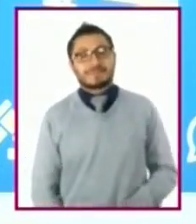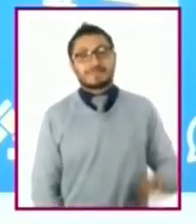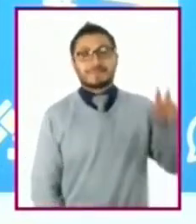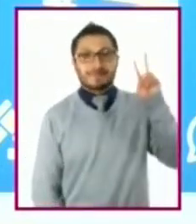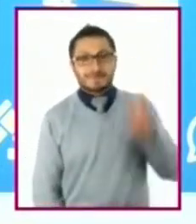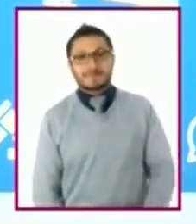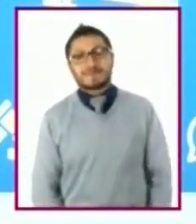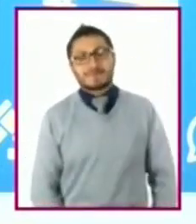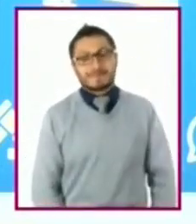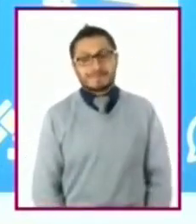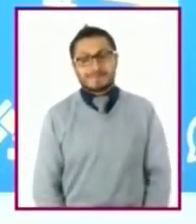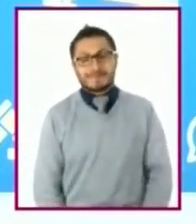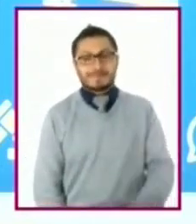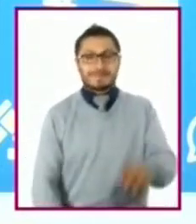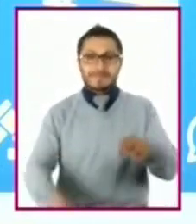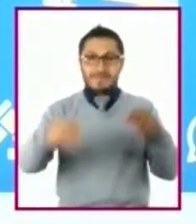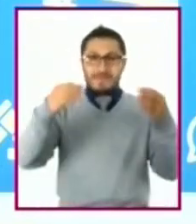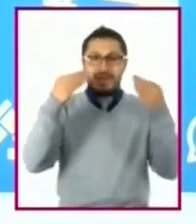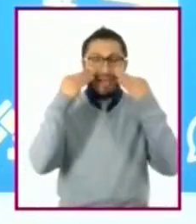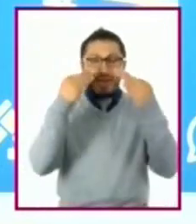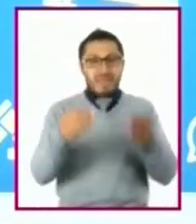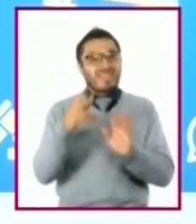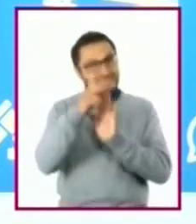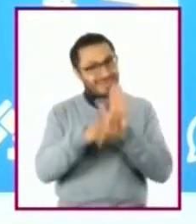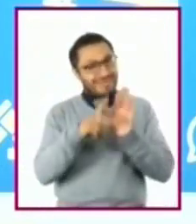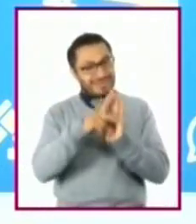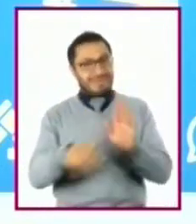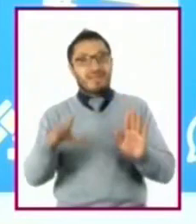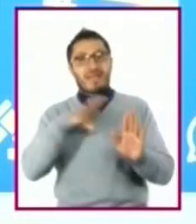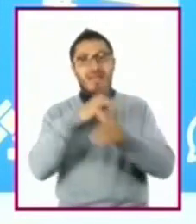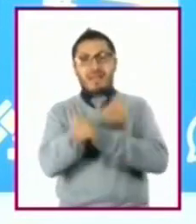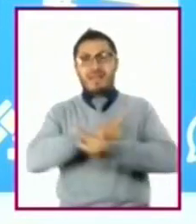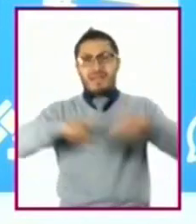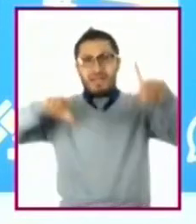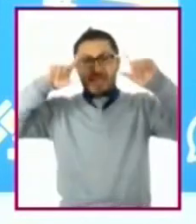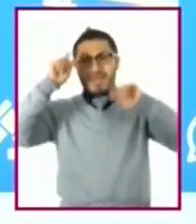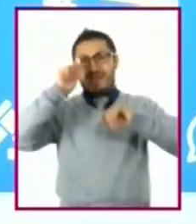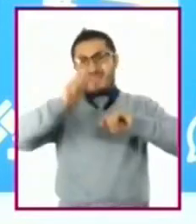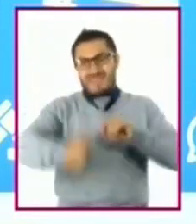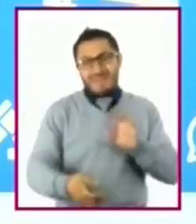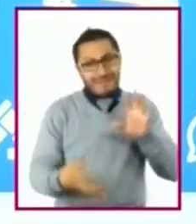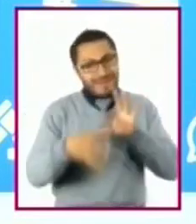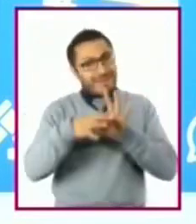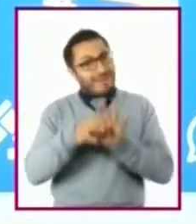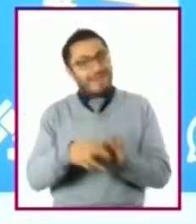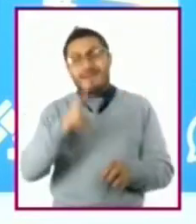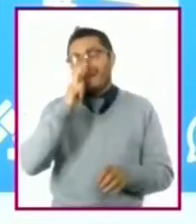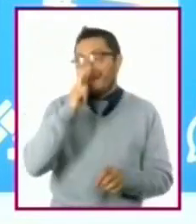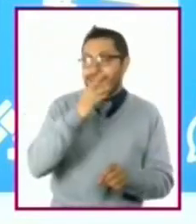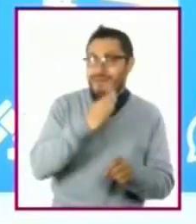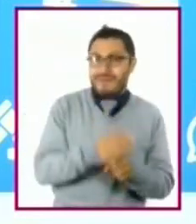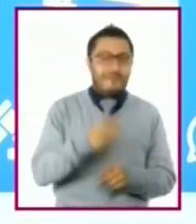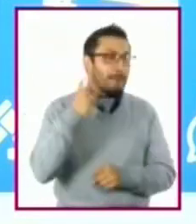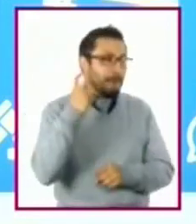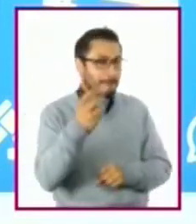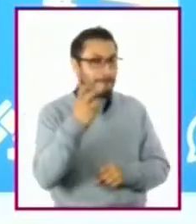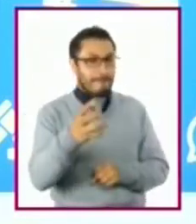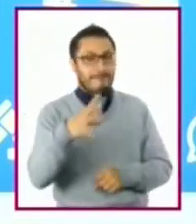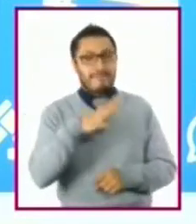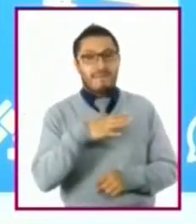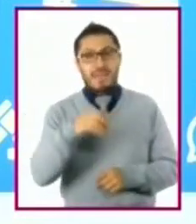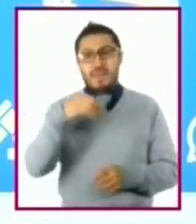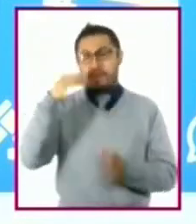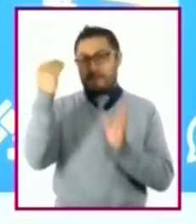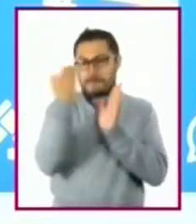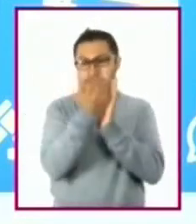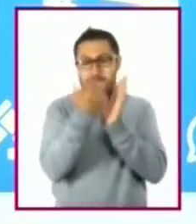Efectivamente, tomando el testimonio del video, la libertad implica responsabilidad. Para ello, se han establecido reglas